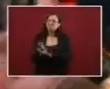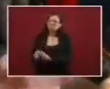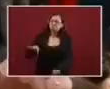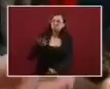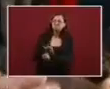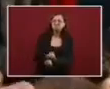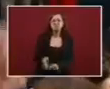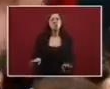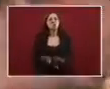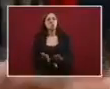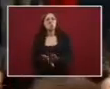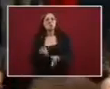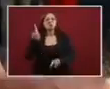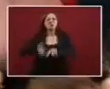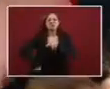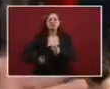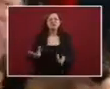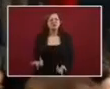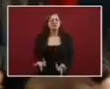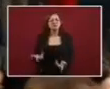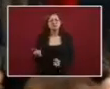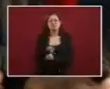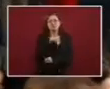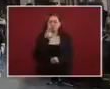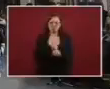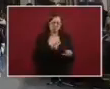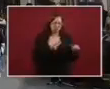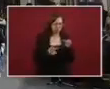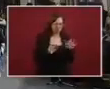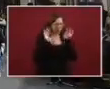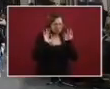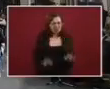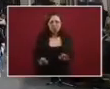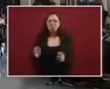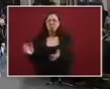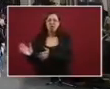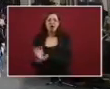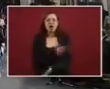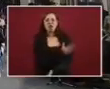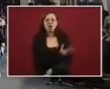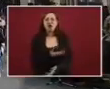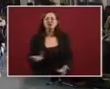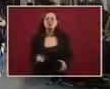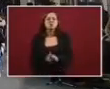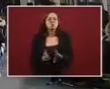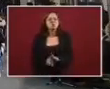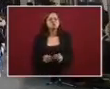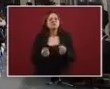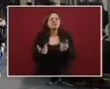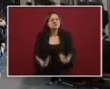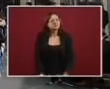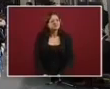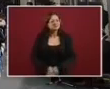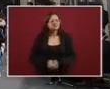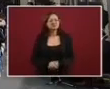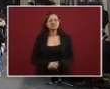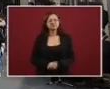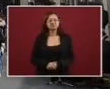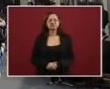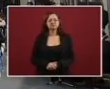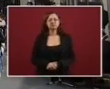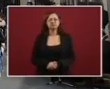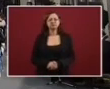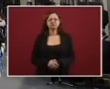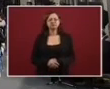limita o que reduce oportunidades a gente preparada bueno es un proceso yo puedo